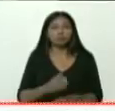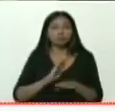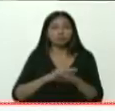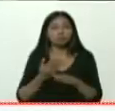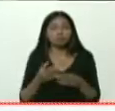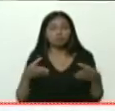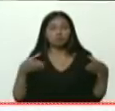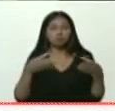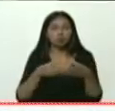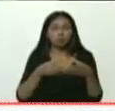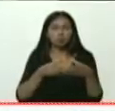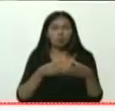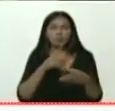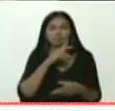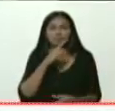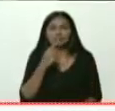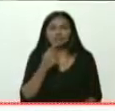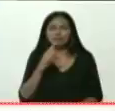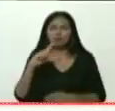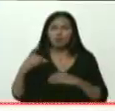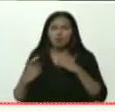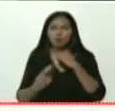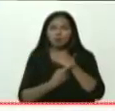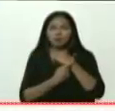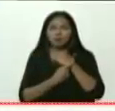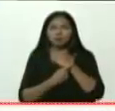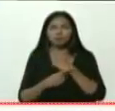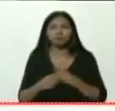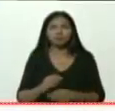el sector este llamado de Guaidó,